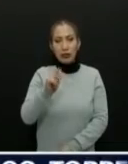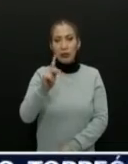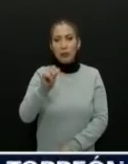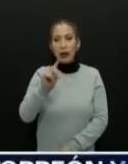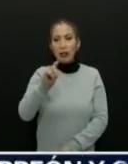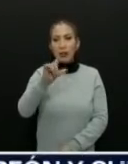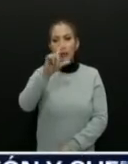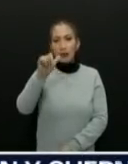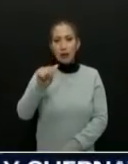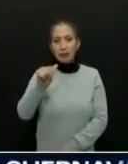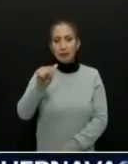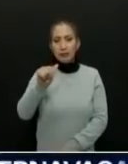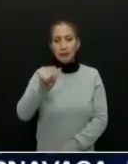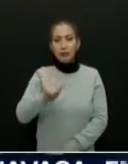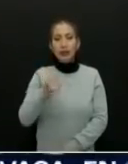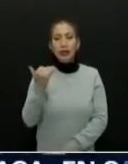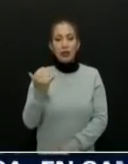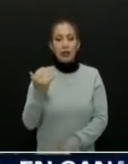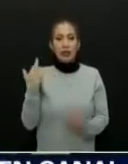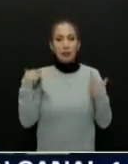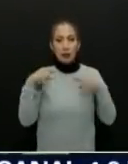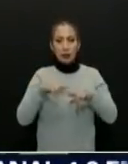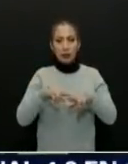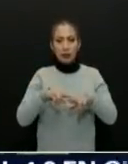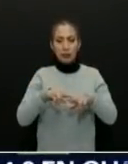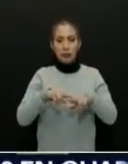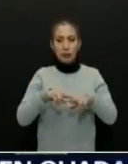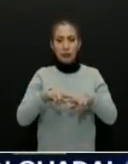Radilla y al maestro